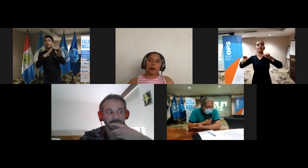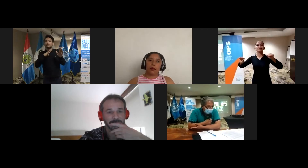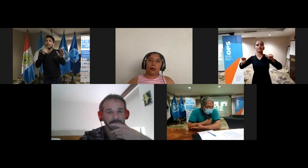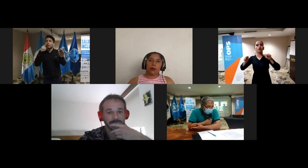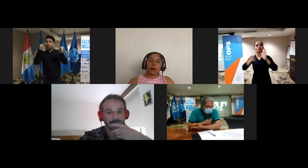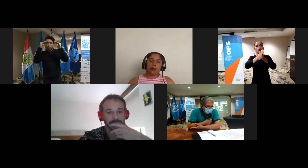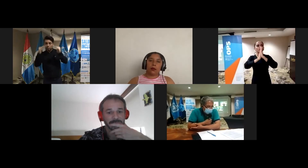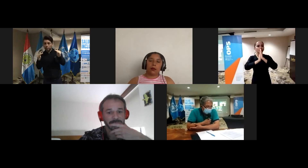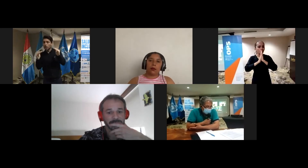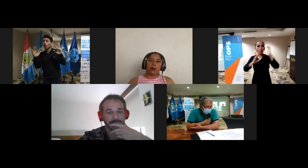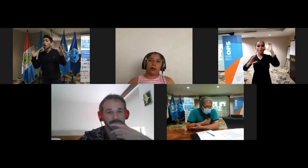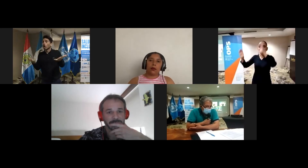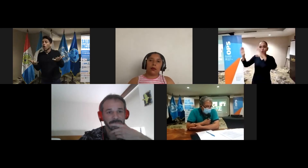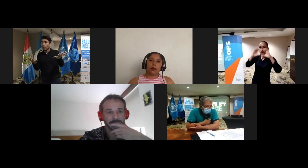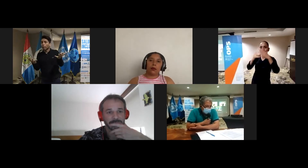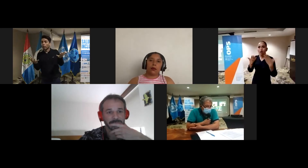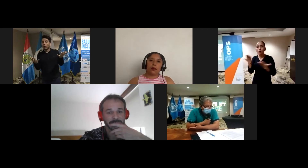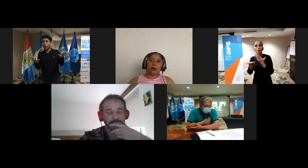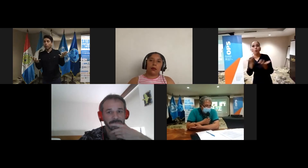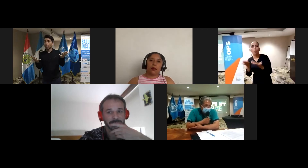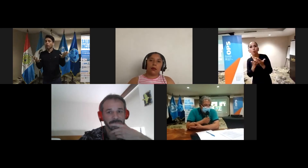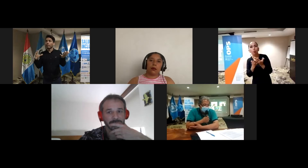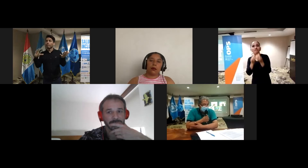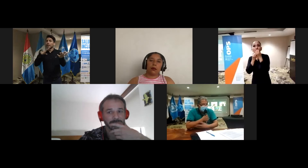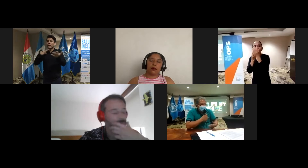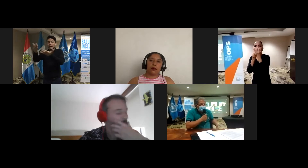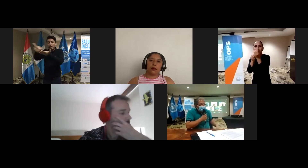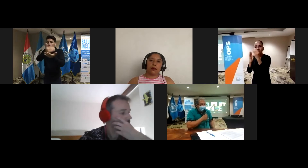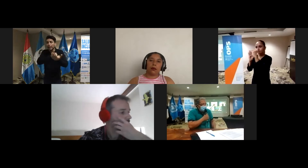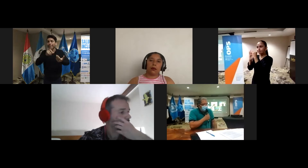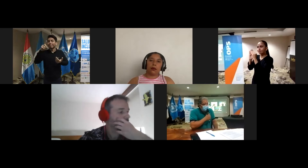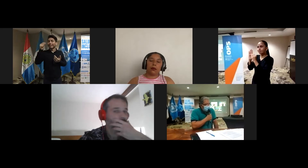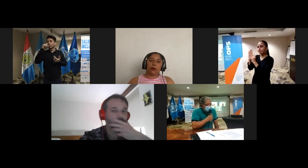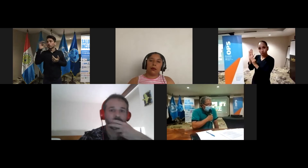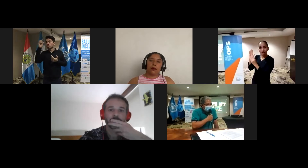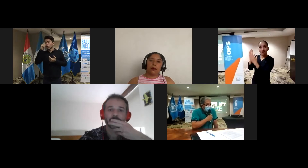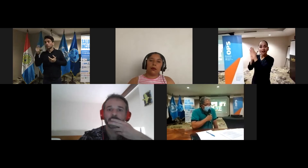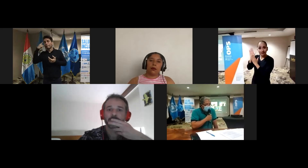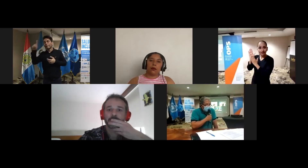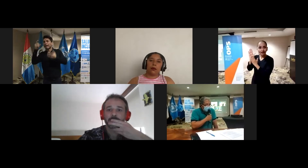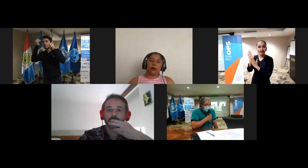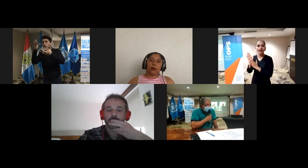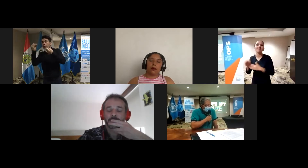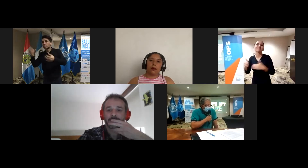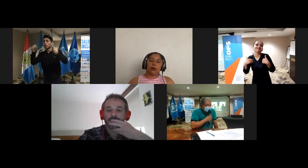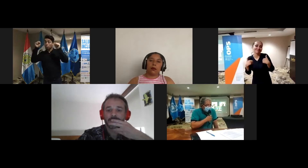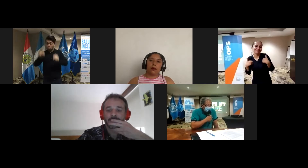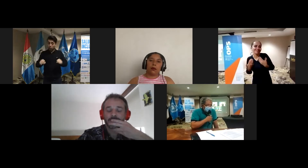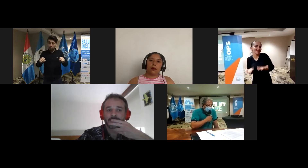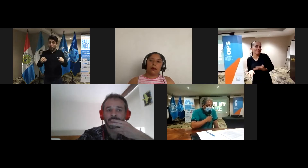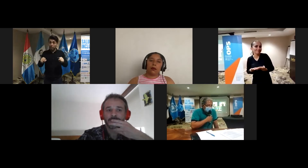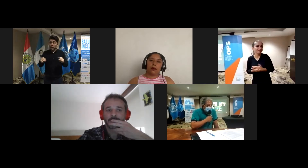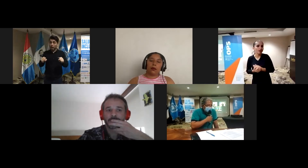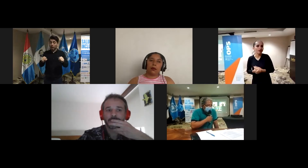solicitud o la búsqueda de los datos que nos generen la información para poder tener de